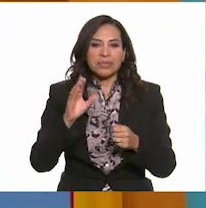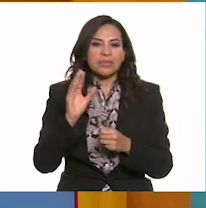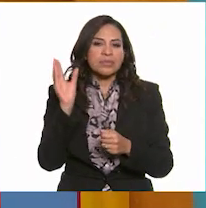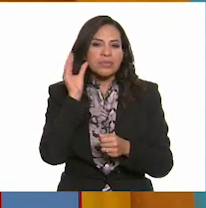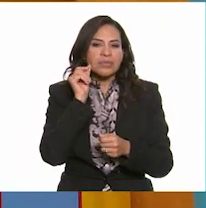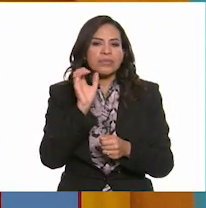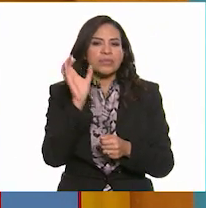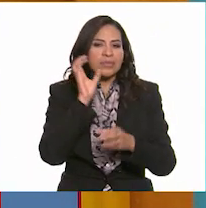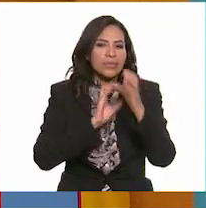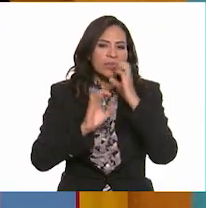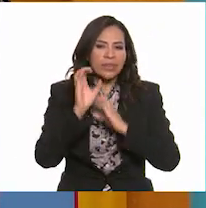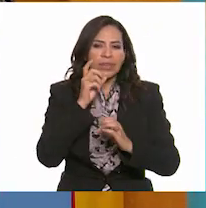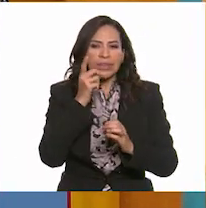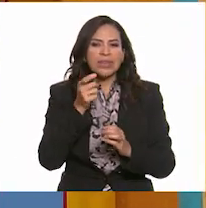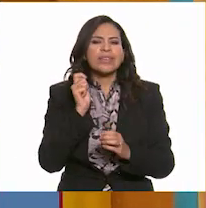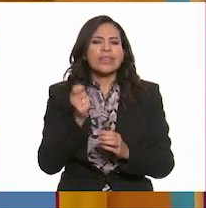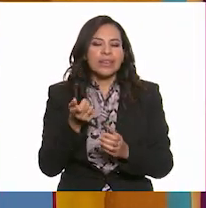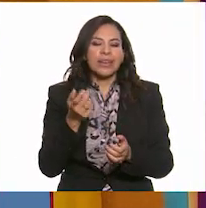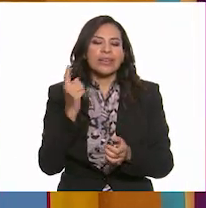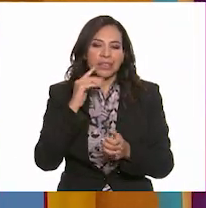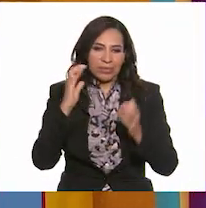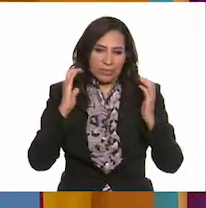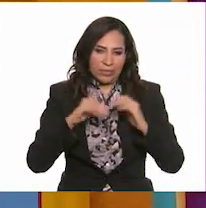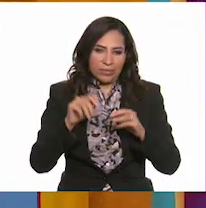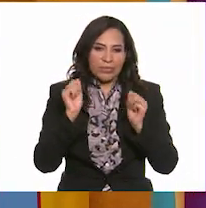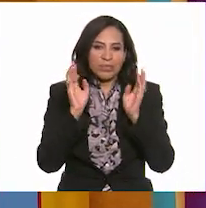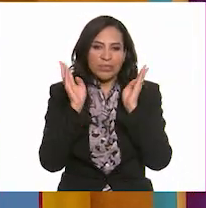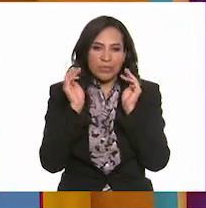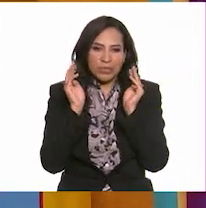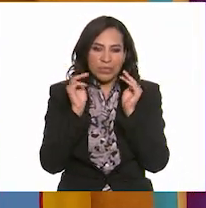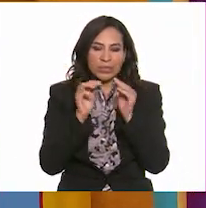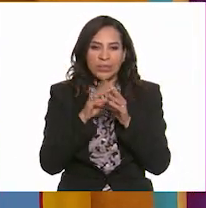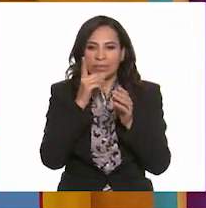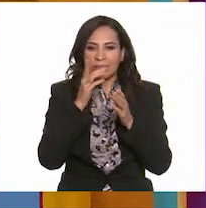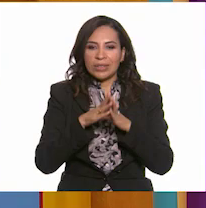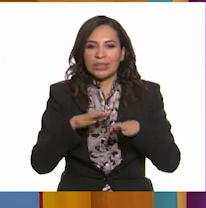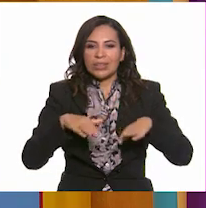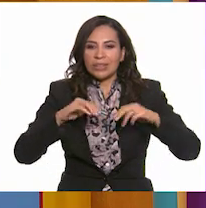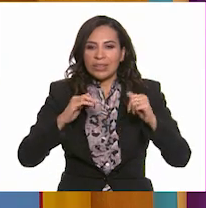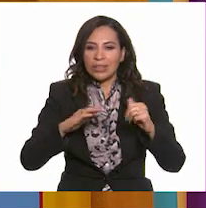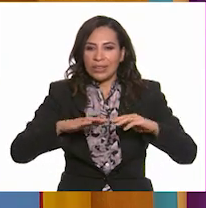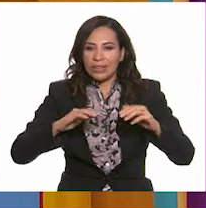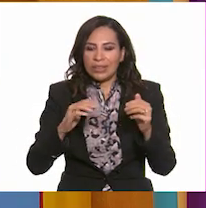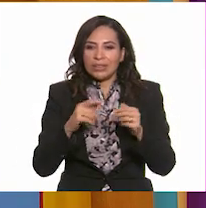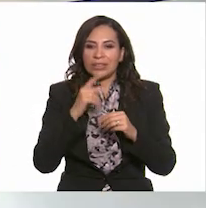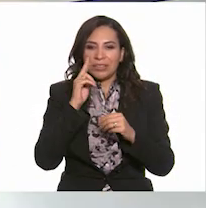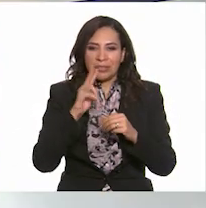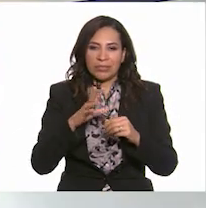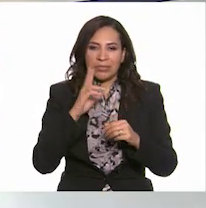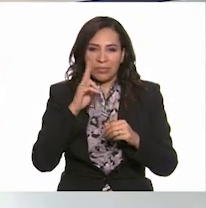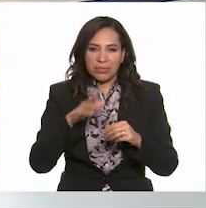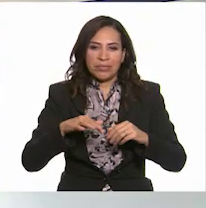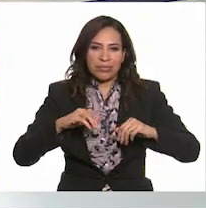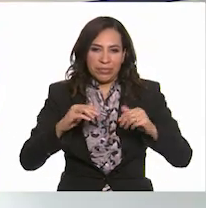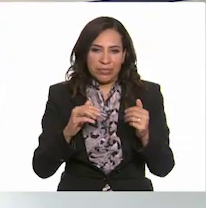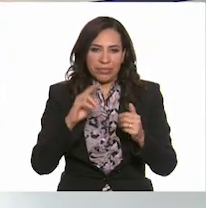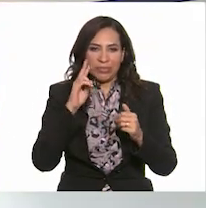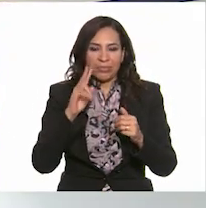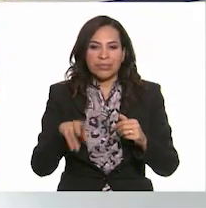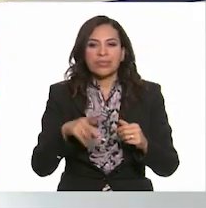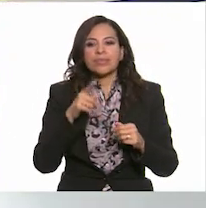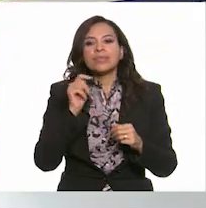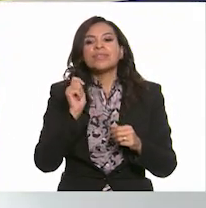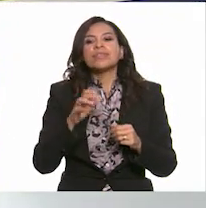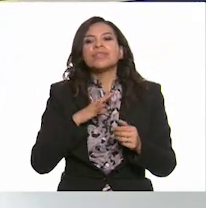dice la canción para mover esas partes del murciélago. Si decimos alas, ajá, movemos las alas. Si